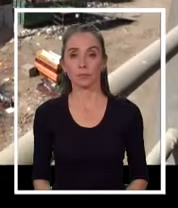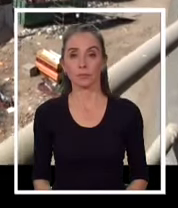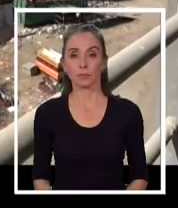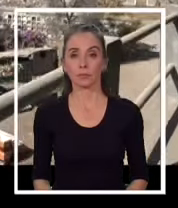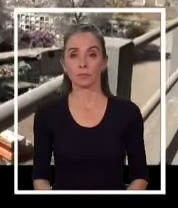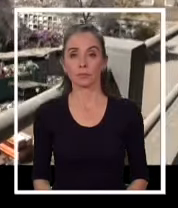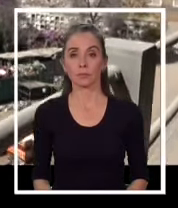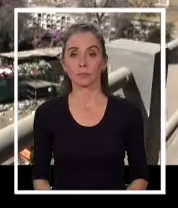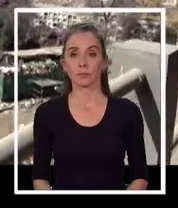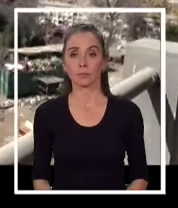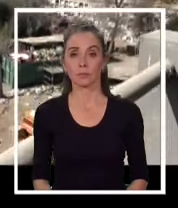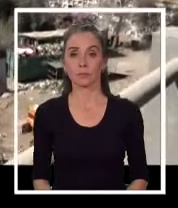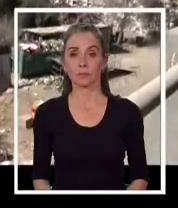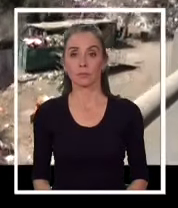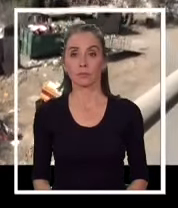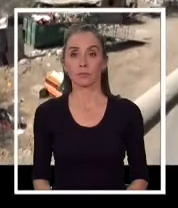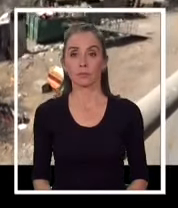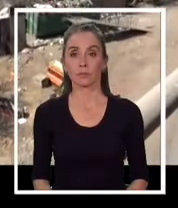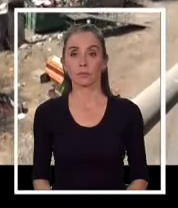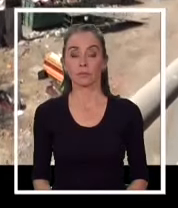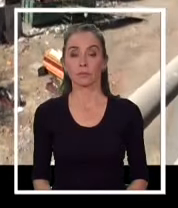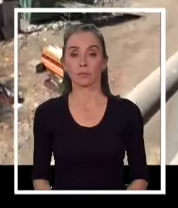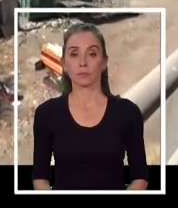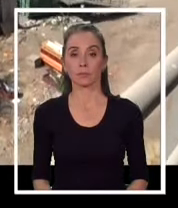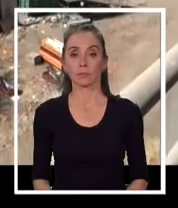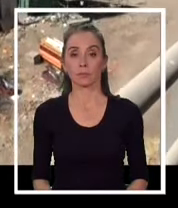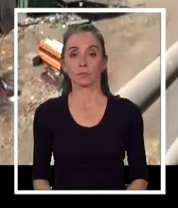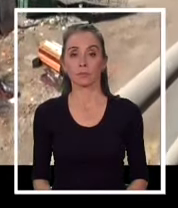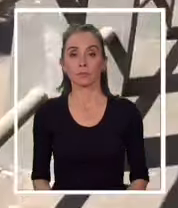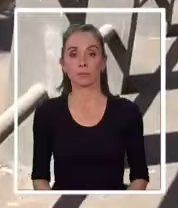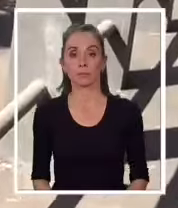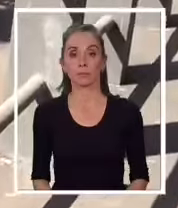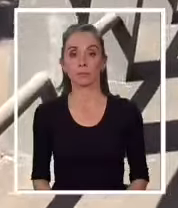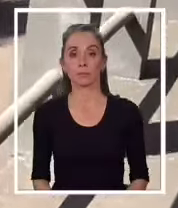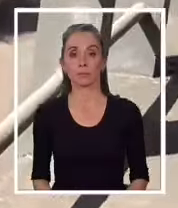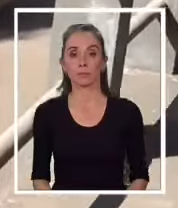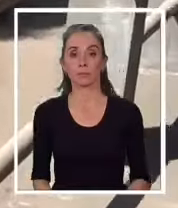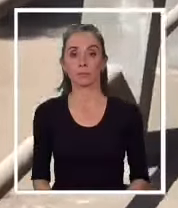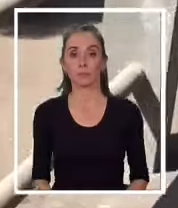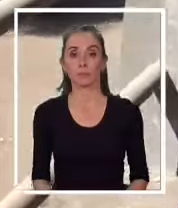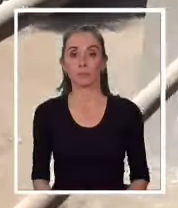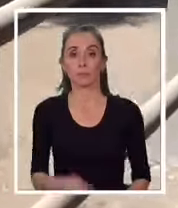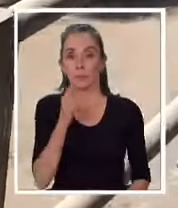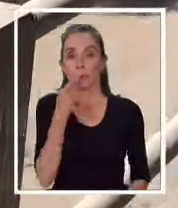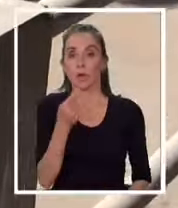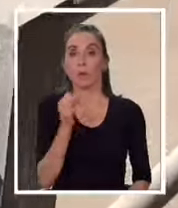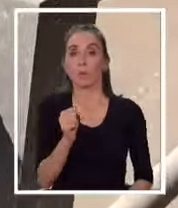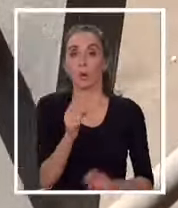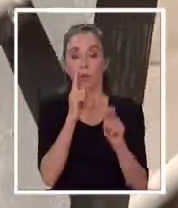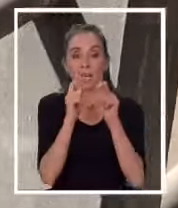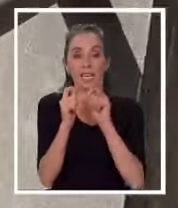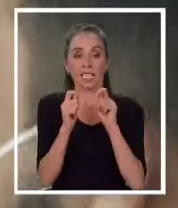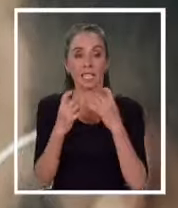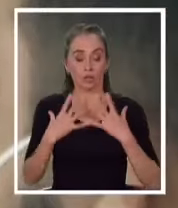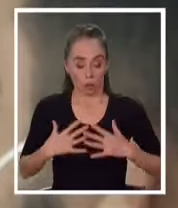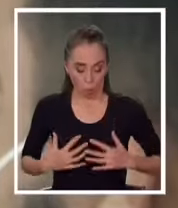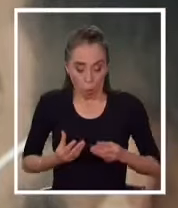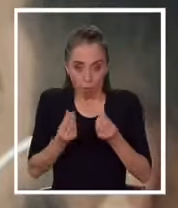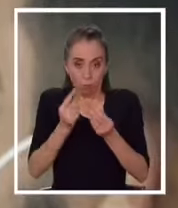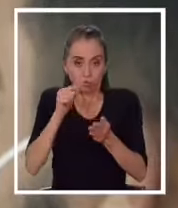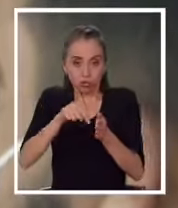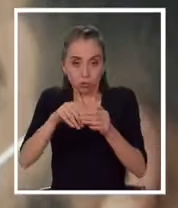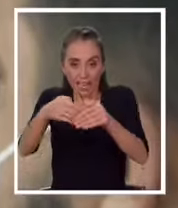Fue puede tener un pequeño riesgo biológico, pero por lo